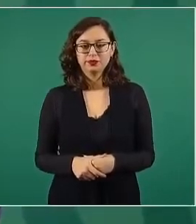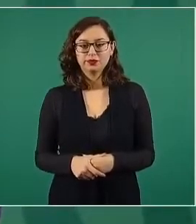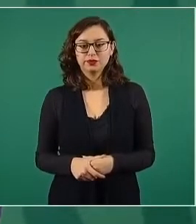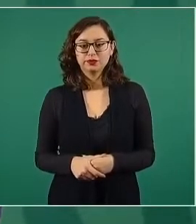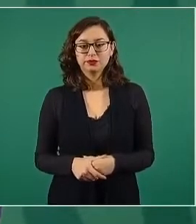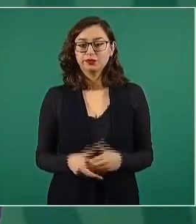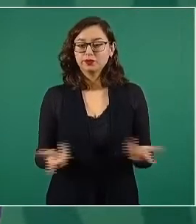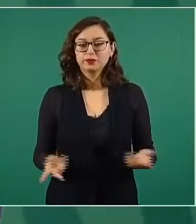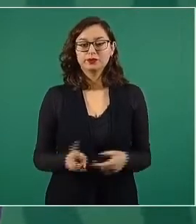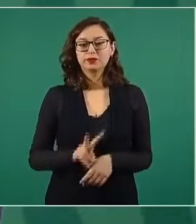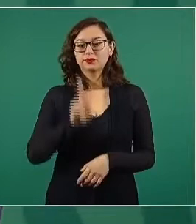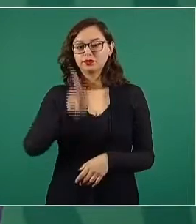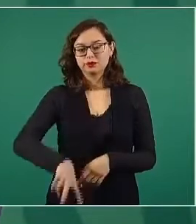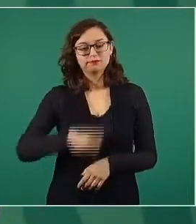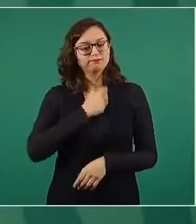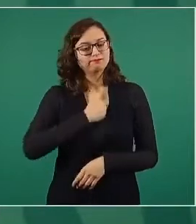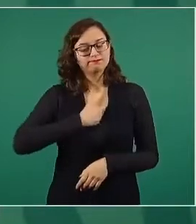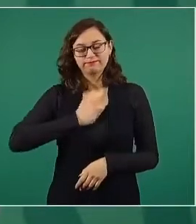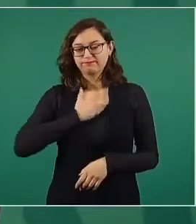Es muy lamentable que esto